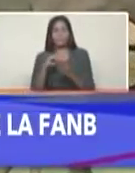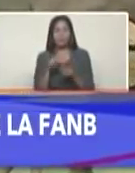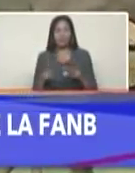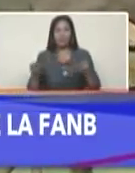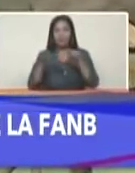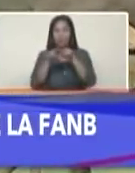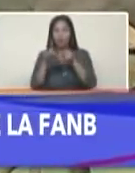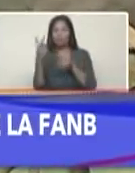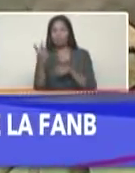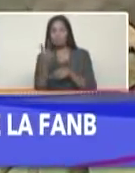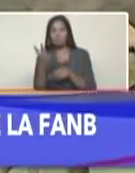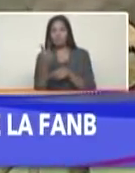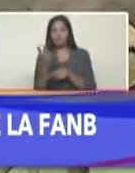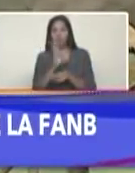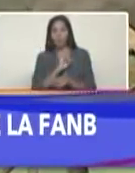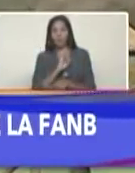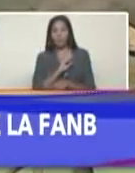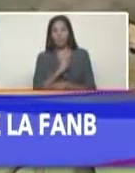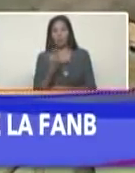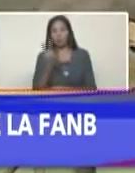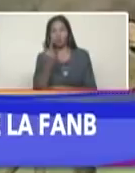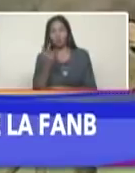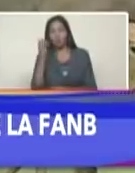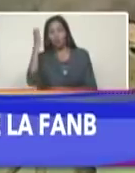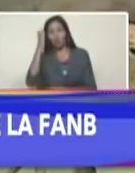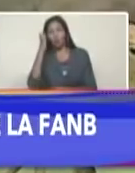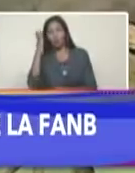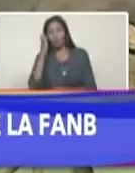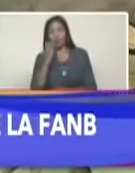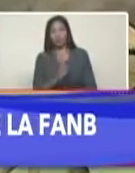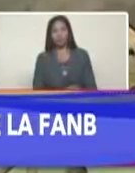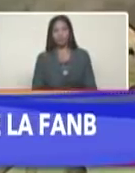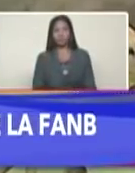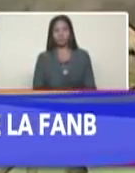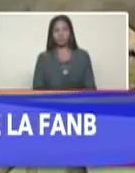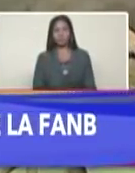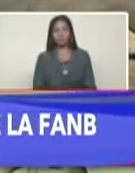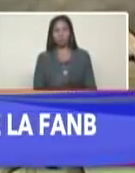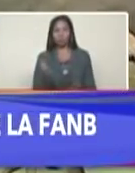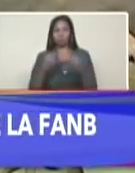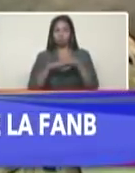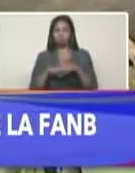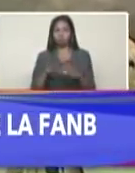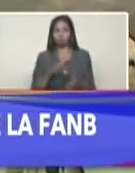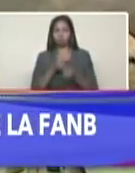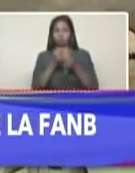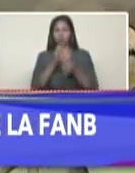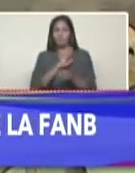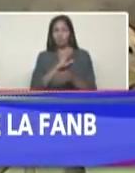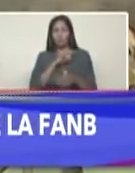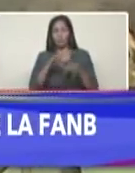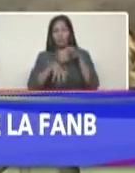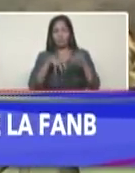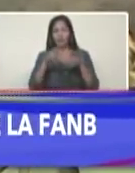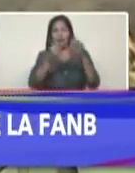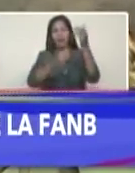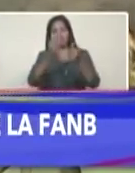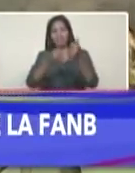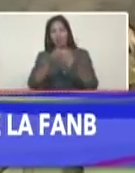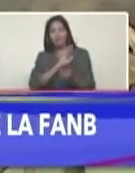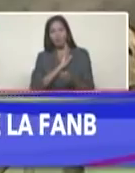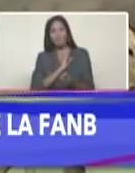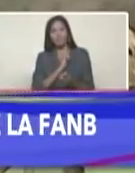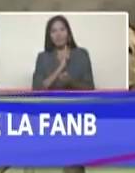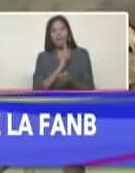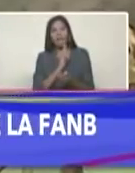razas tropicales y de 2 razas europeas. Eso le da todos los genes dominantes del animal lechero europeo y